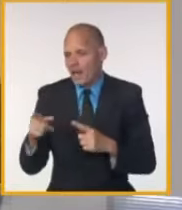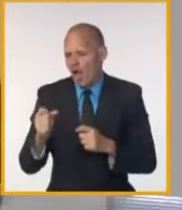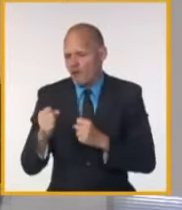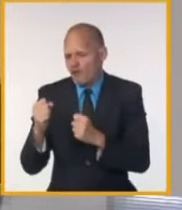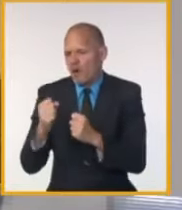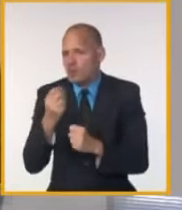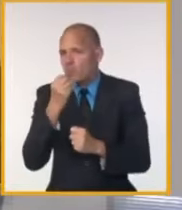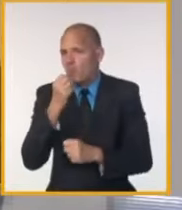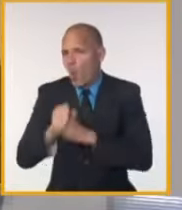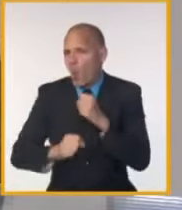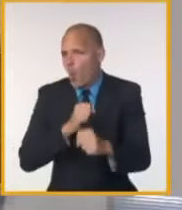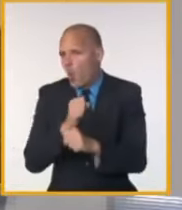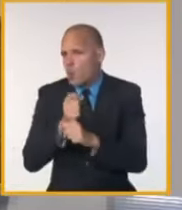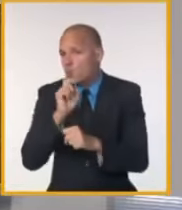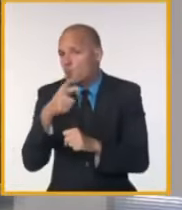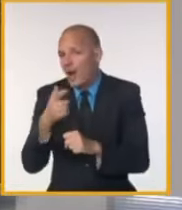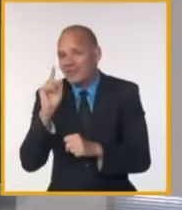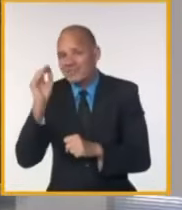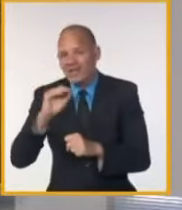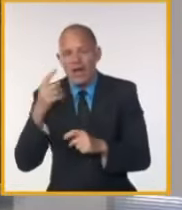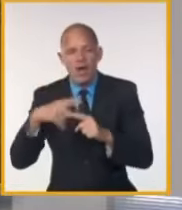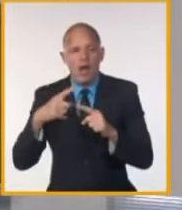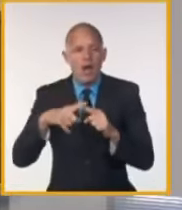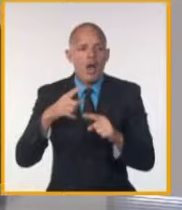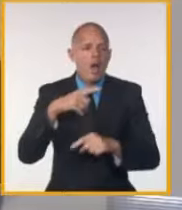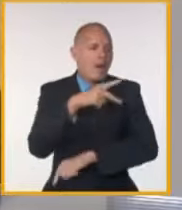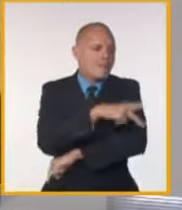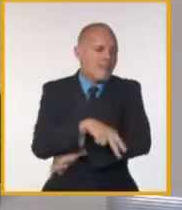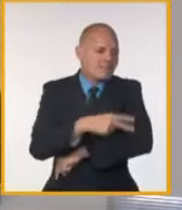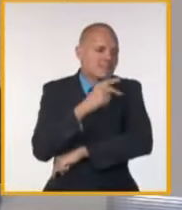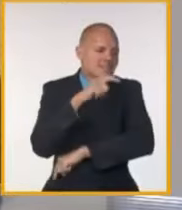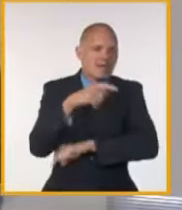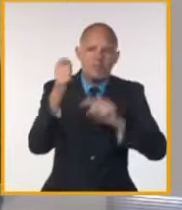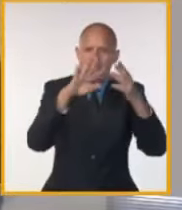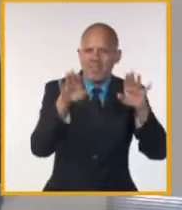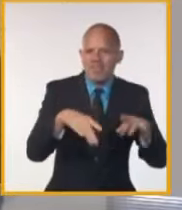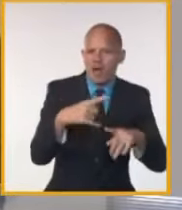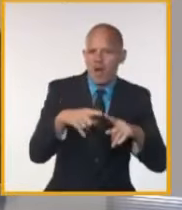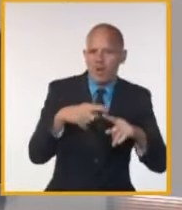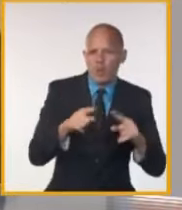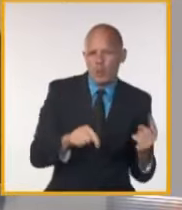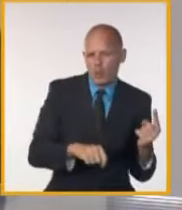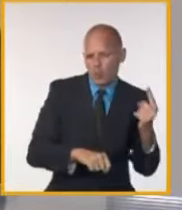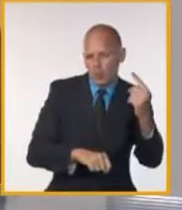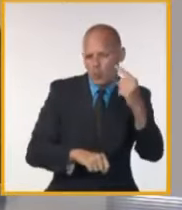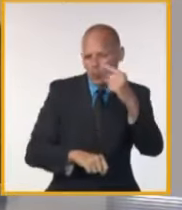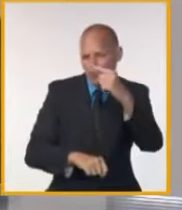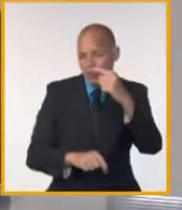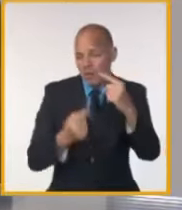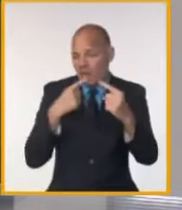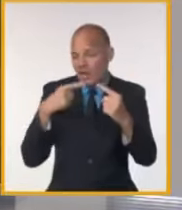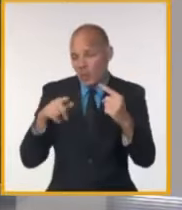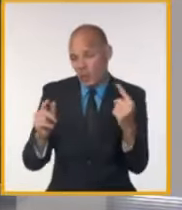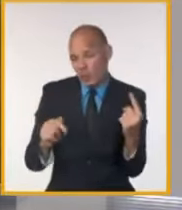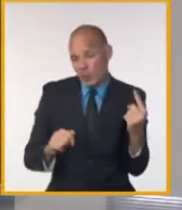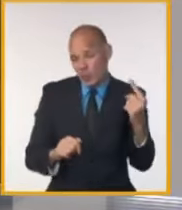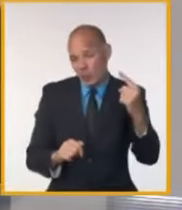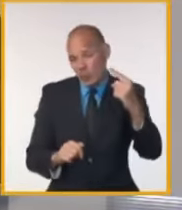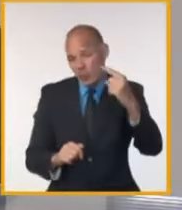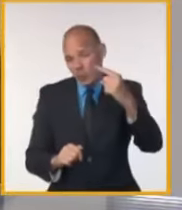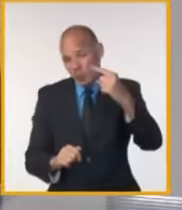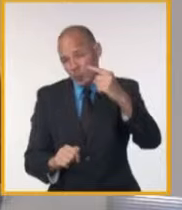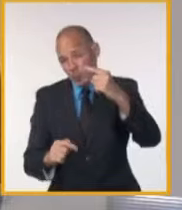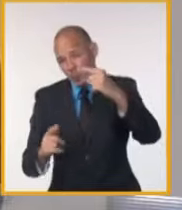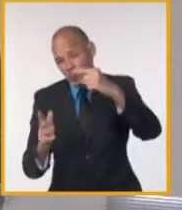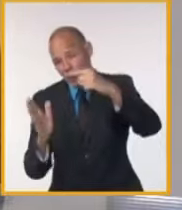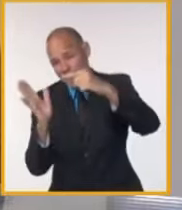defensa antimisil eh Y uno lo ha visto incluso recientemente en en el último ataque que ha